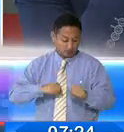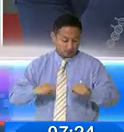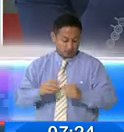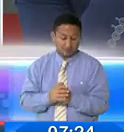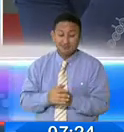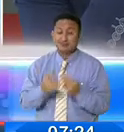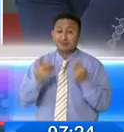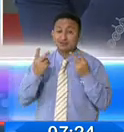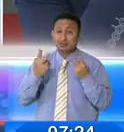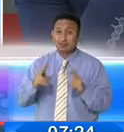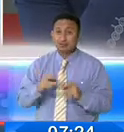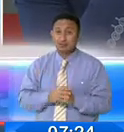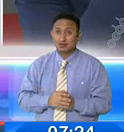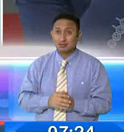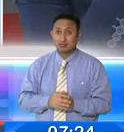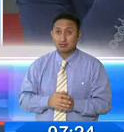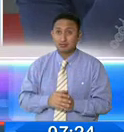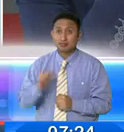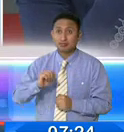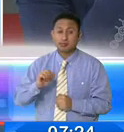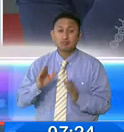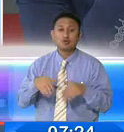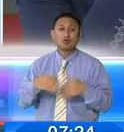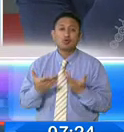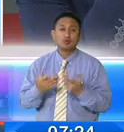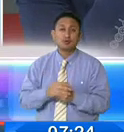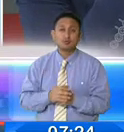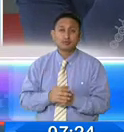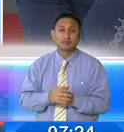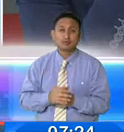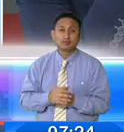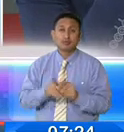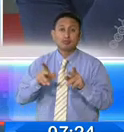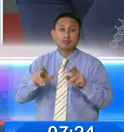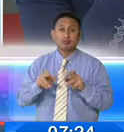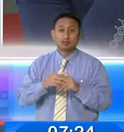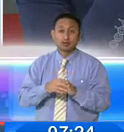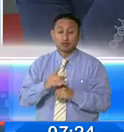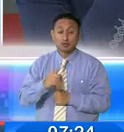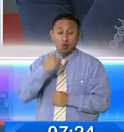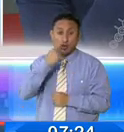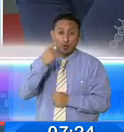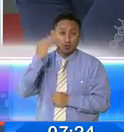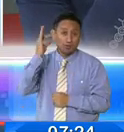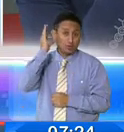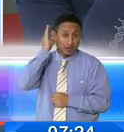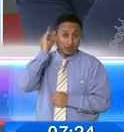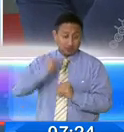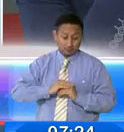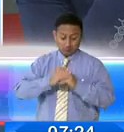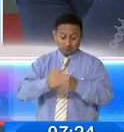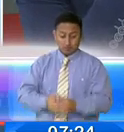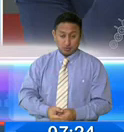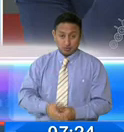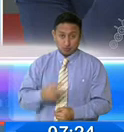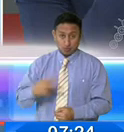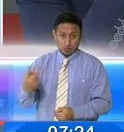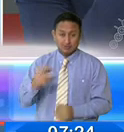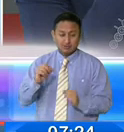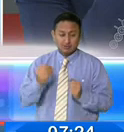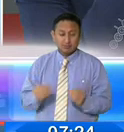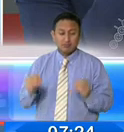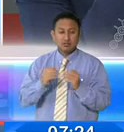con la posibilidad de compartir licencias de maternidad y paternidad, que las mujeres tengan muchas más